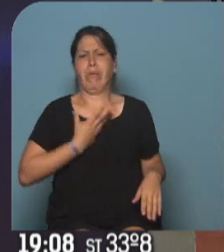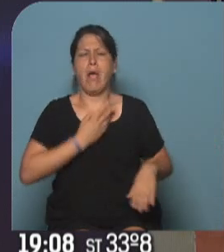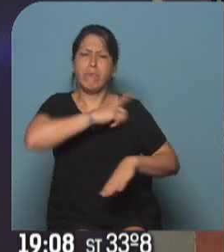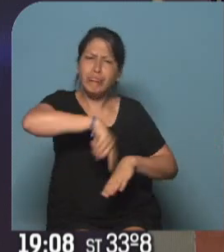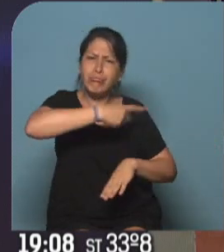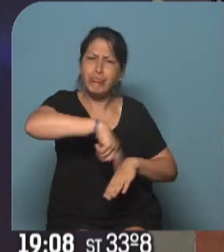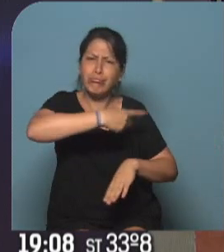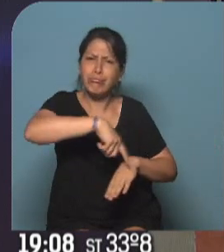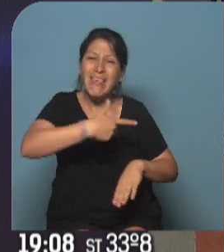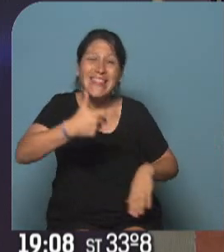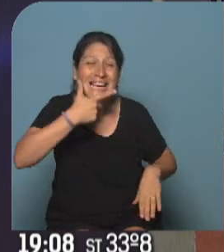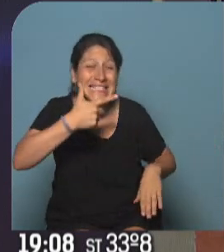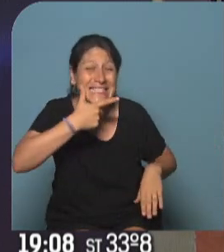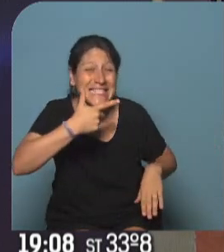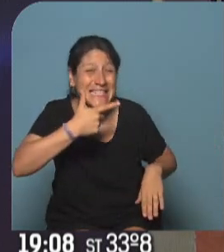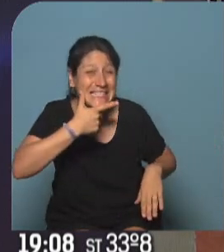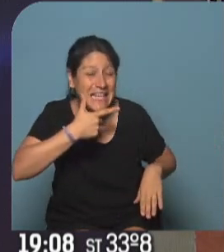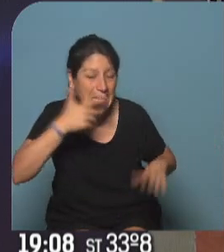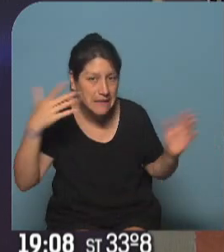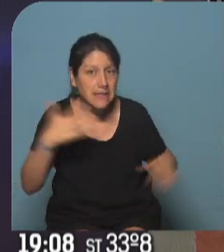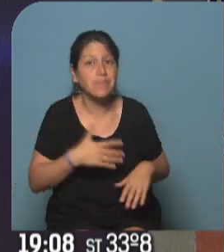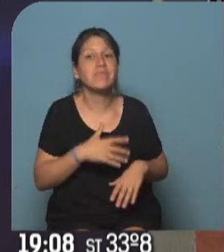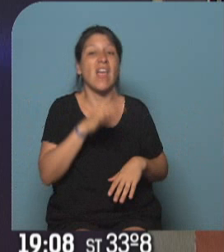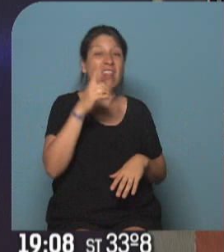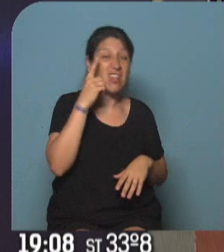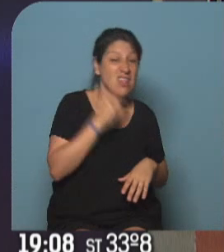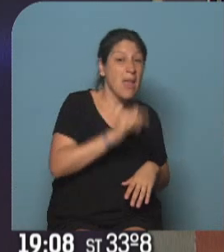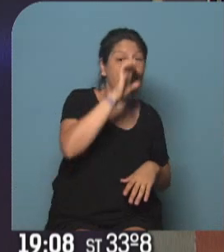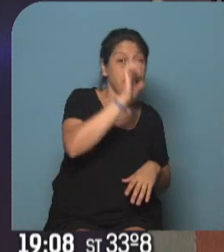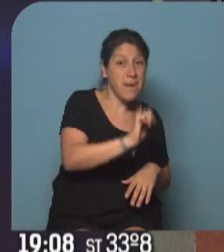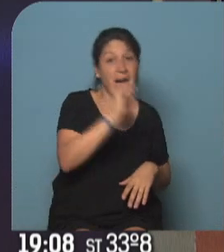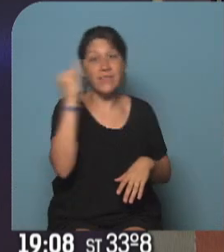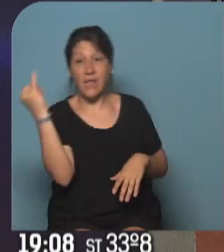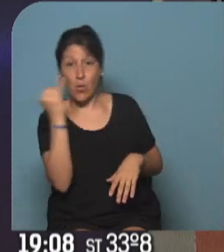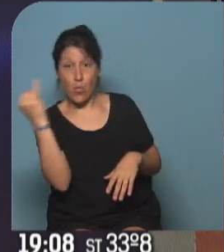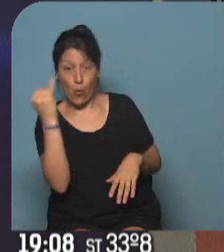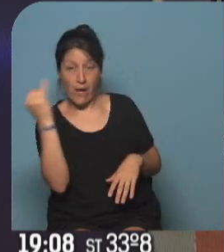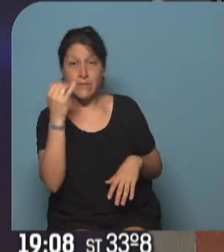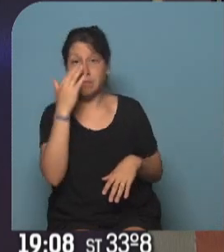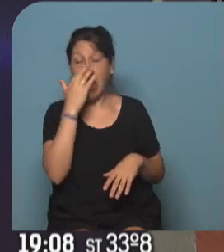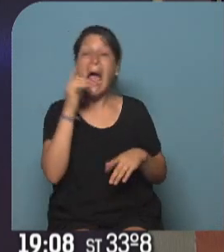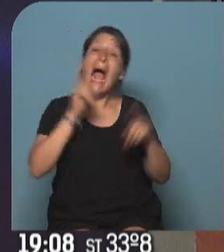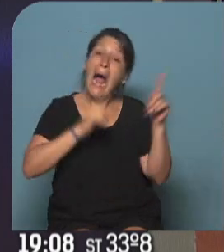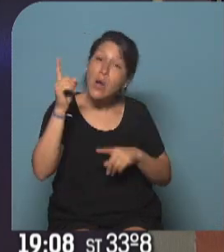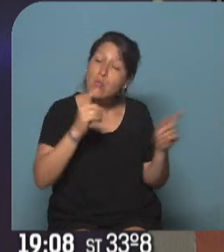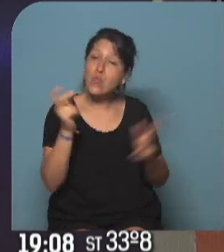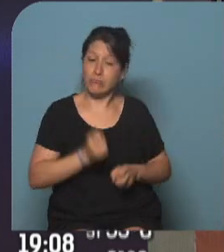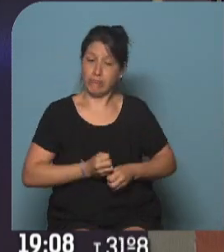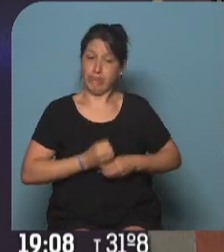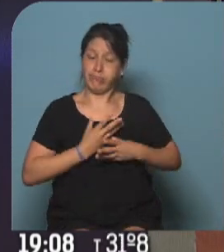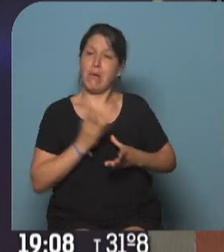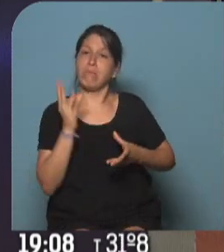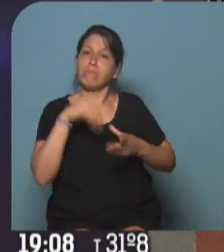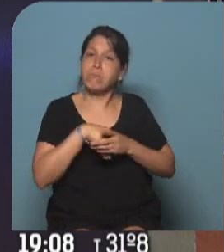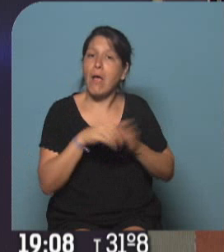declarando, el tiempo que terminó declarando entre el martes y el jueves. Algunas de sus cosas, sus dichos, no fueron incorporados a la